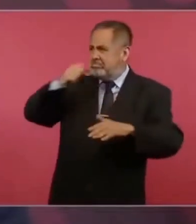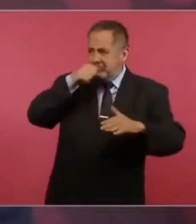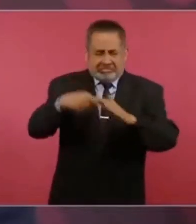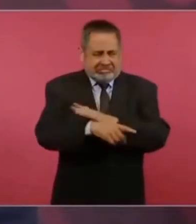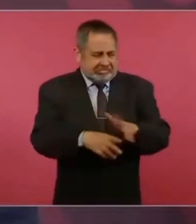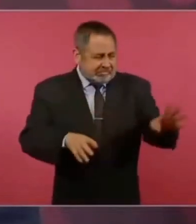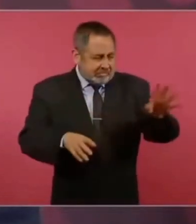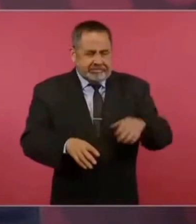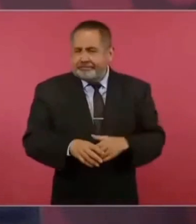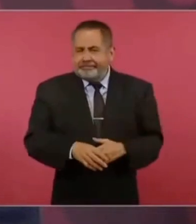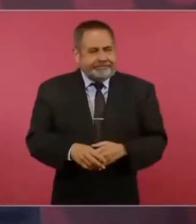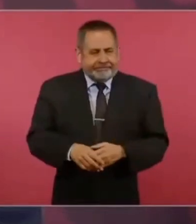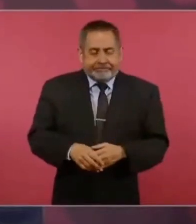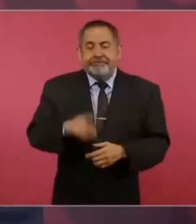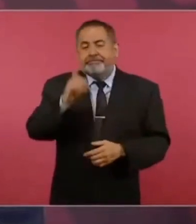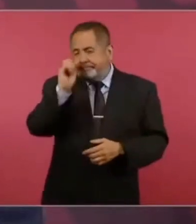creen?